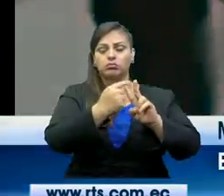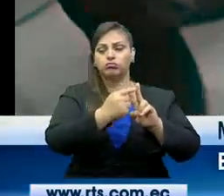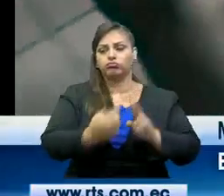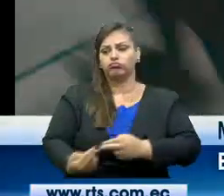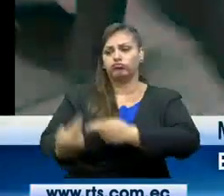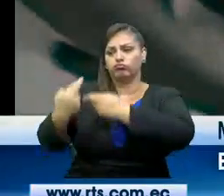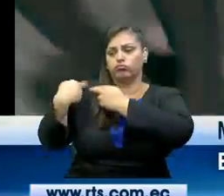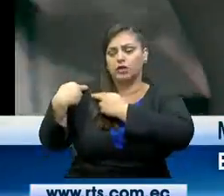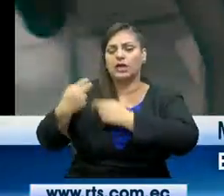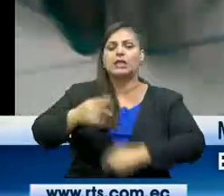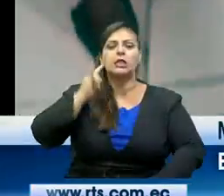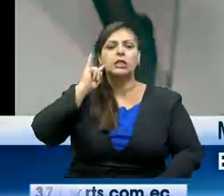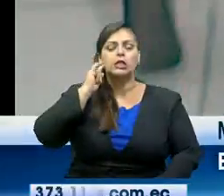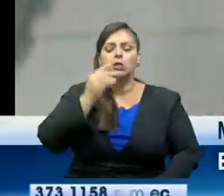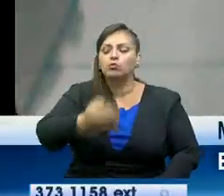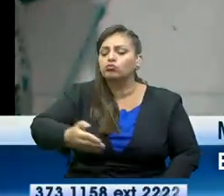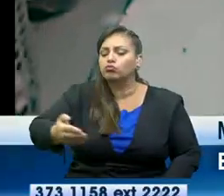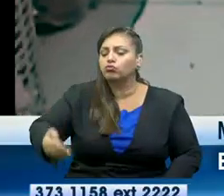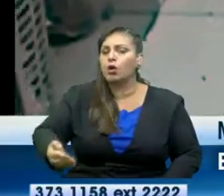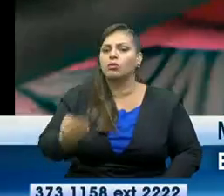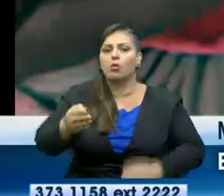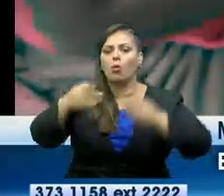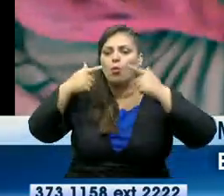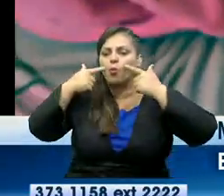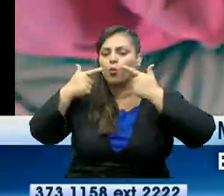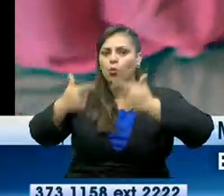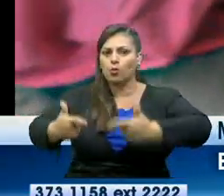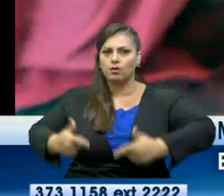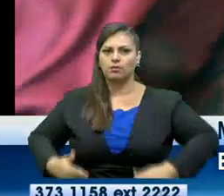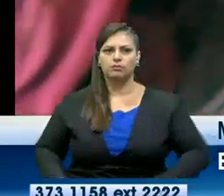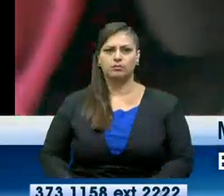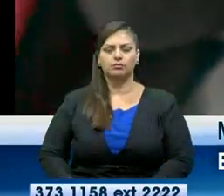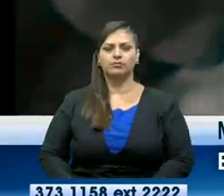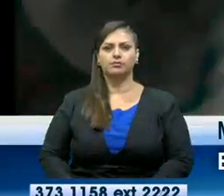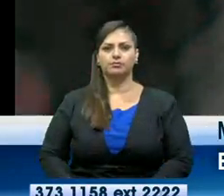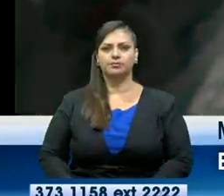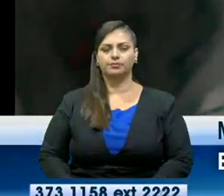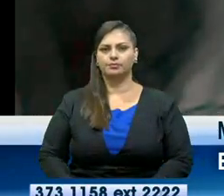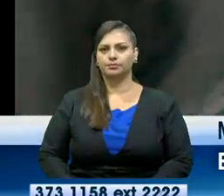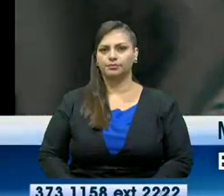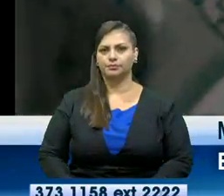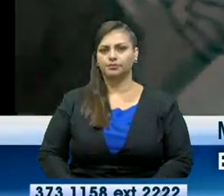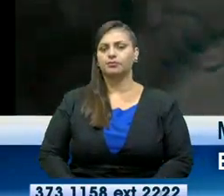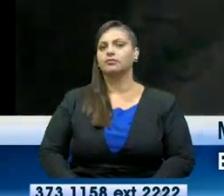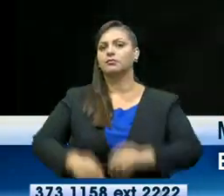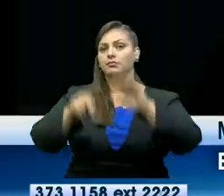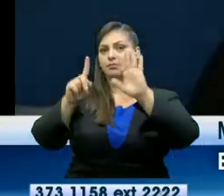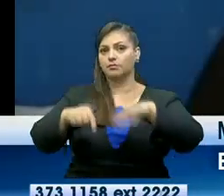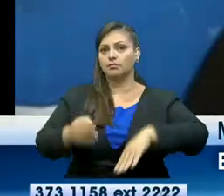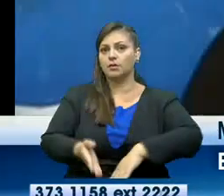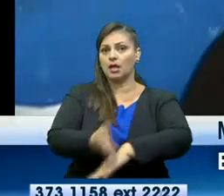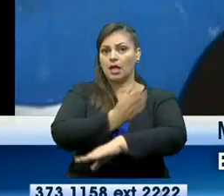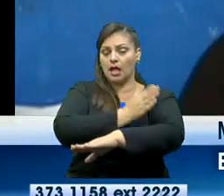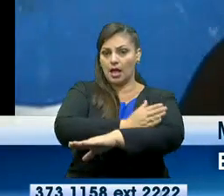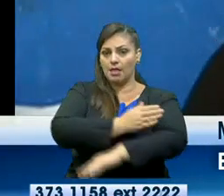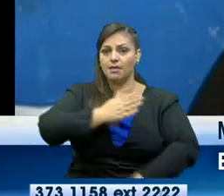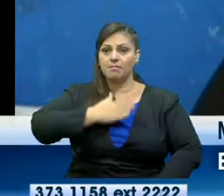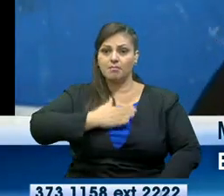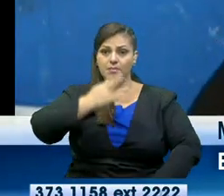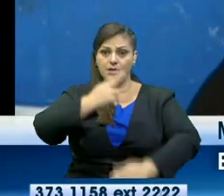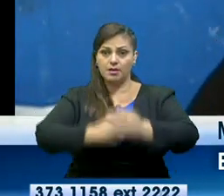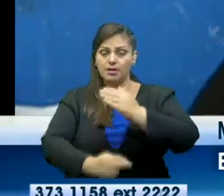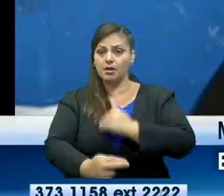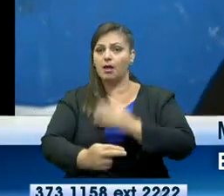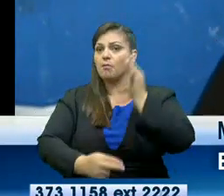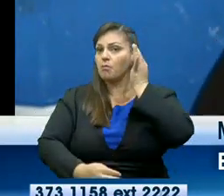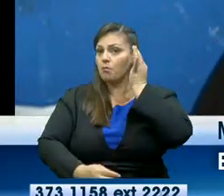quitaran la vida. La joven fue víctima de un femicidio. Ocurrió hace más de 6 meses. Hija, la mataron en Petrillo. A